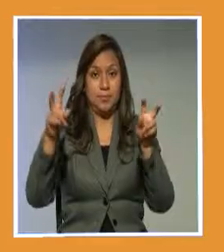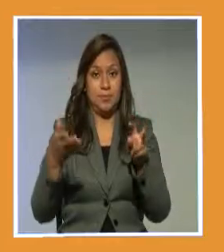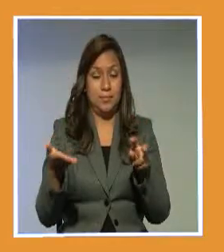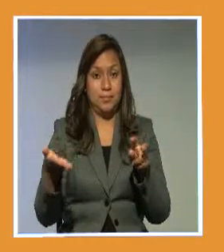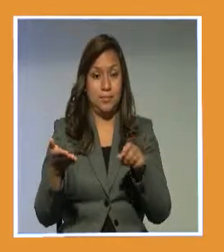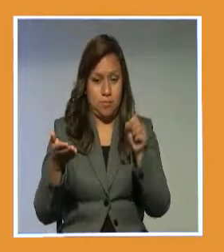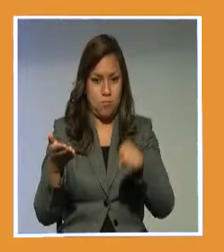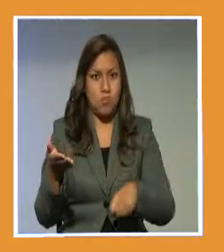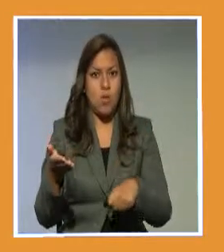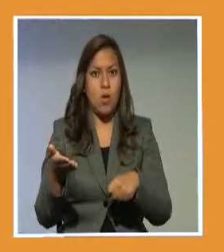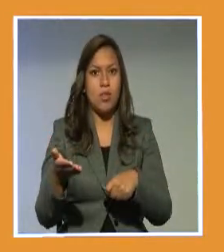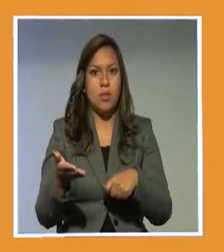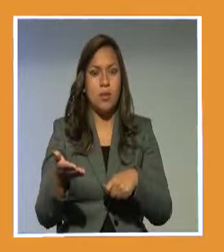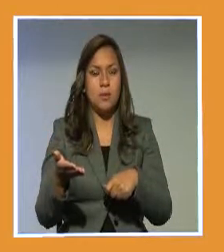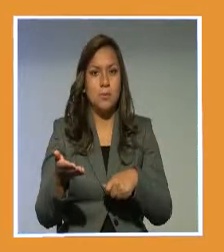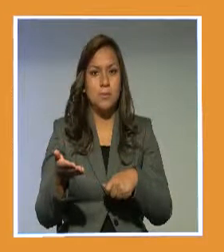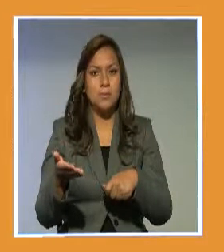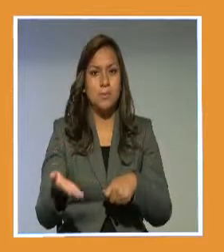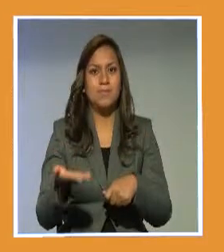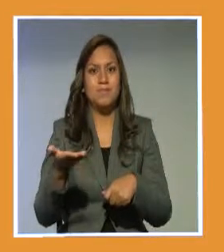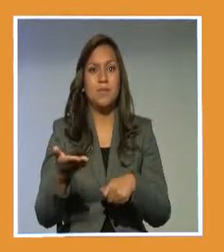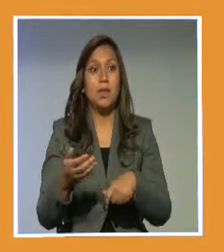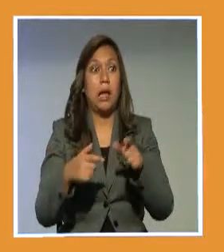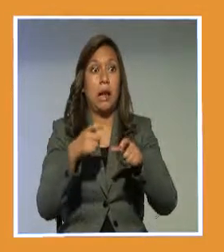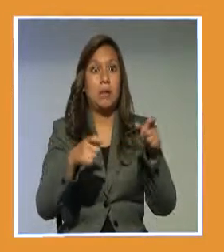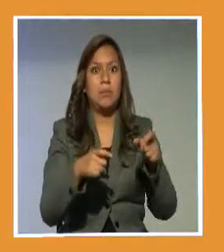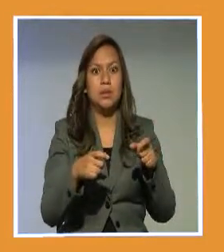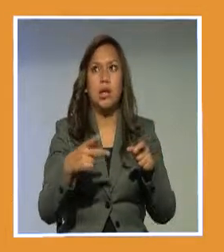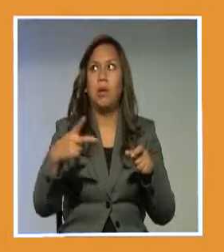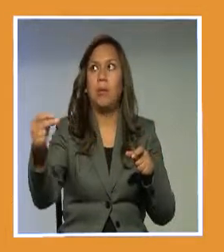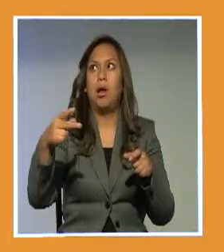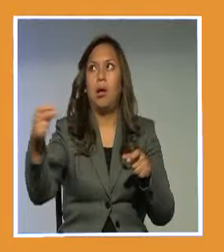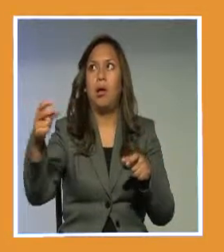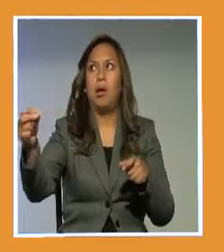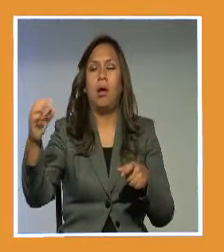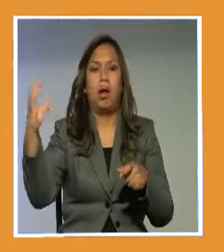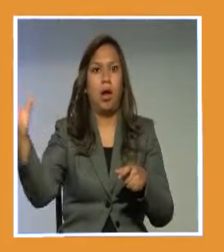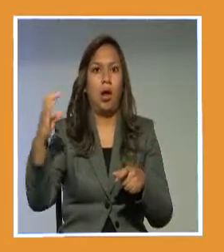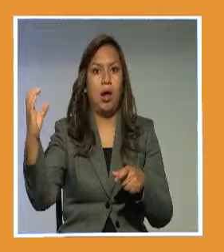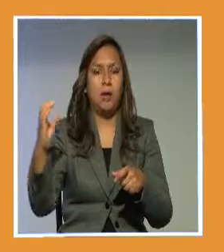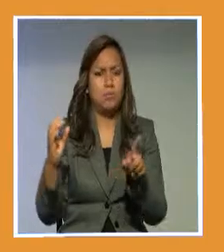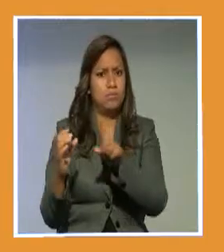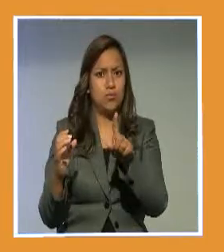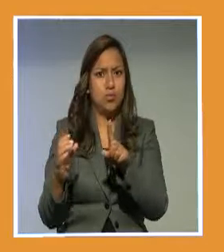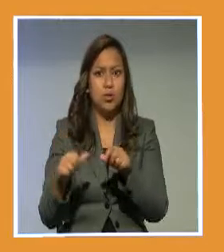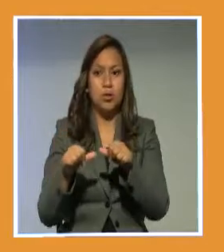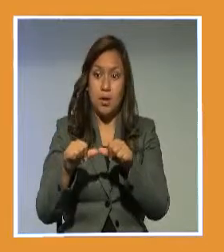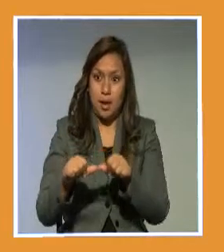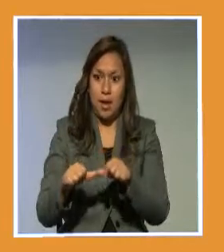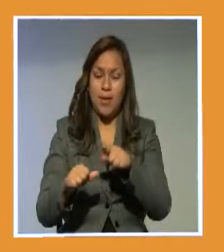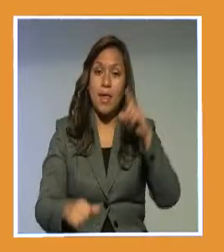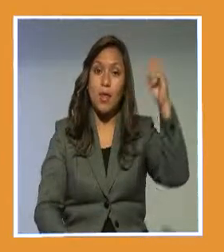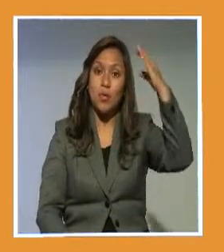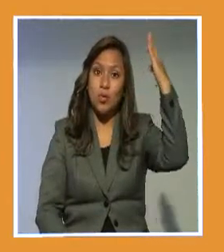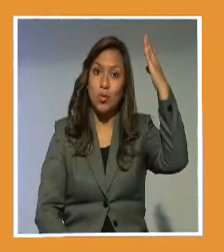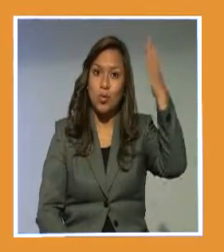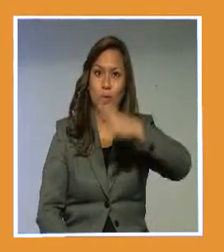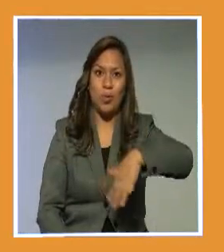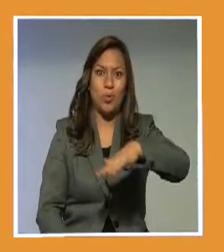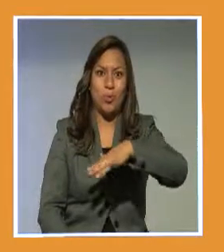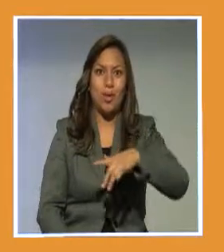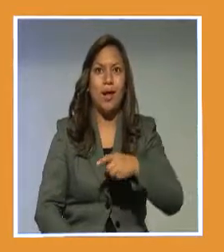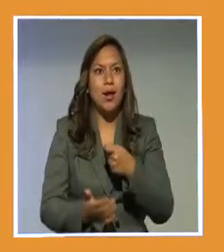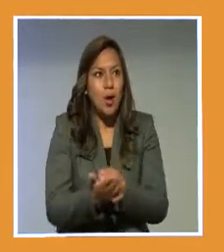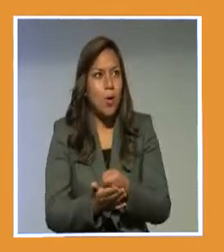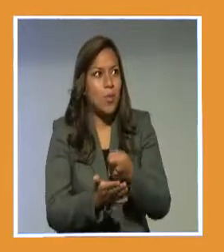con este tema hemos podido hacer que la gente ya no vaya a Colombia, sino se quede en el Carchi, dinamizando la economía del Carchi. Especialmente en